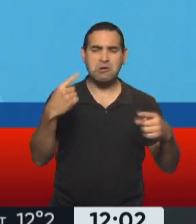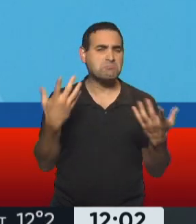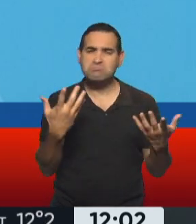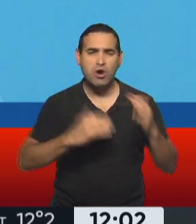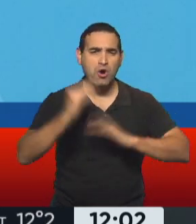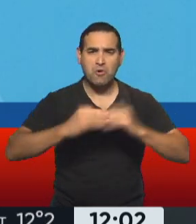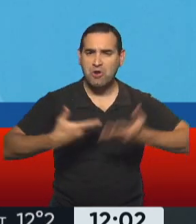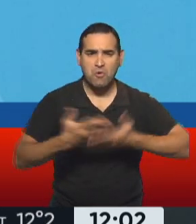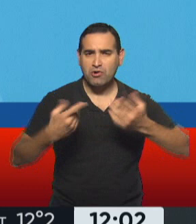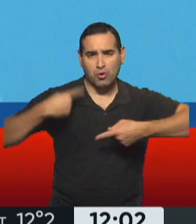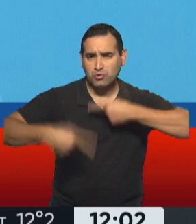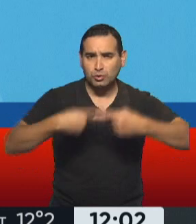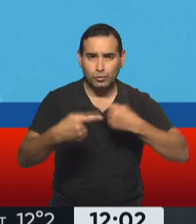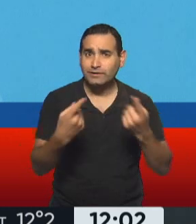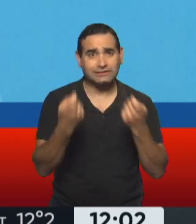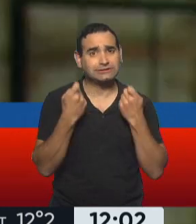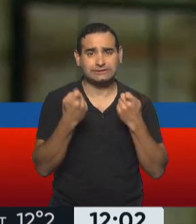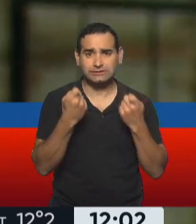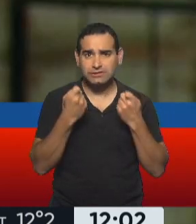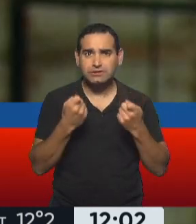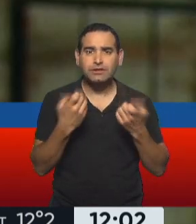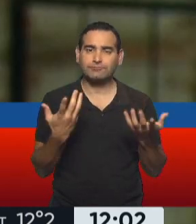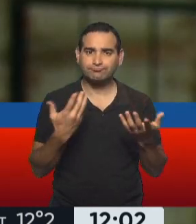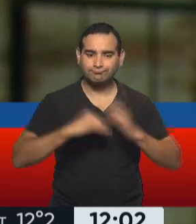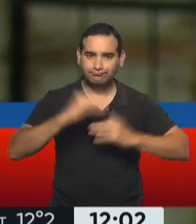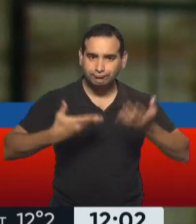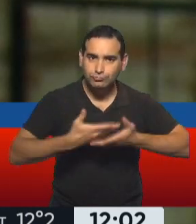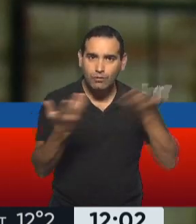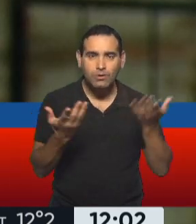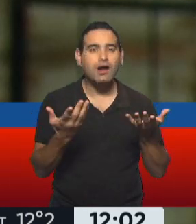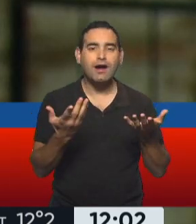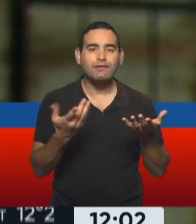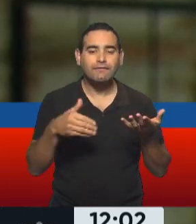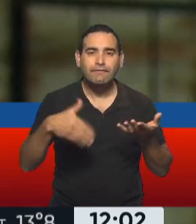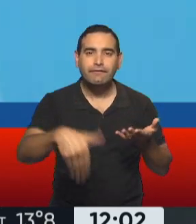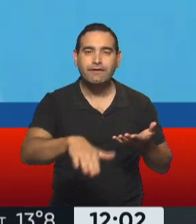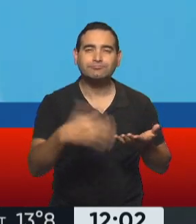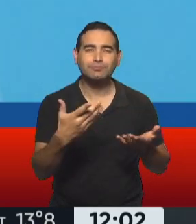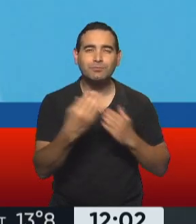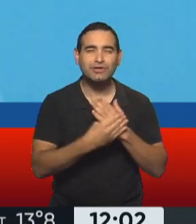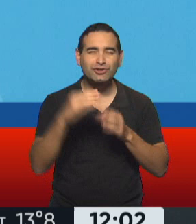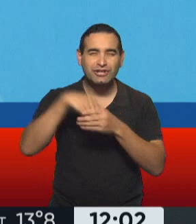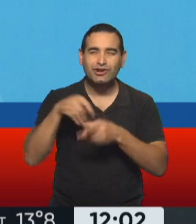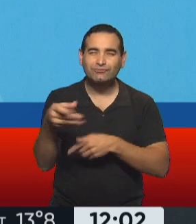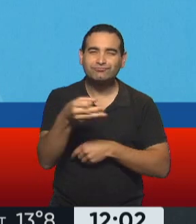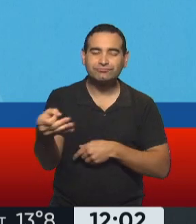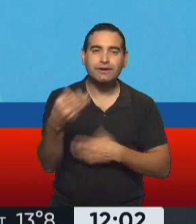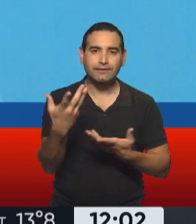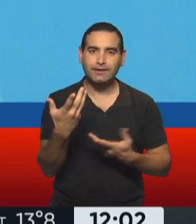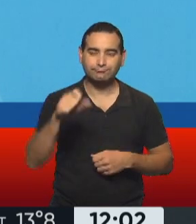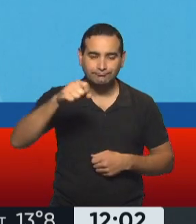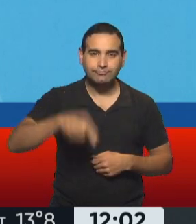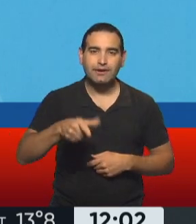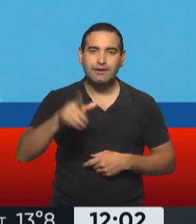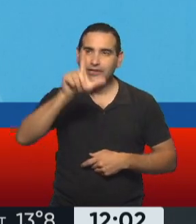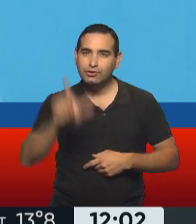obras públicas que son necesarias para recuperar eso que dice el ministro del Interior, la equidad territorial,